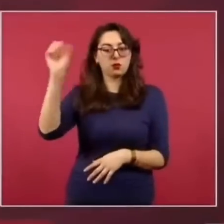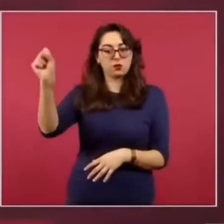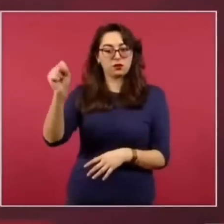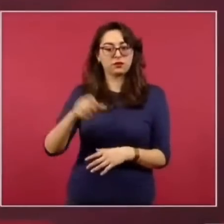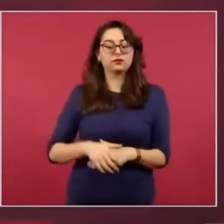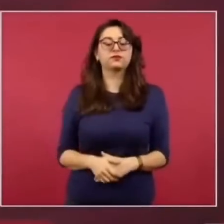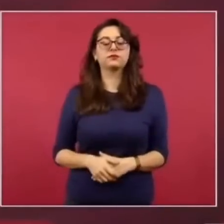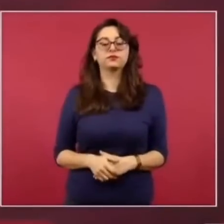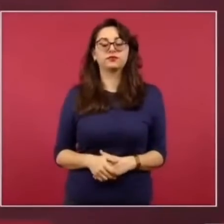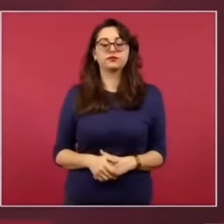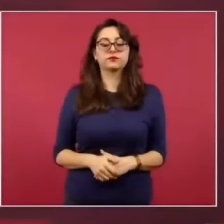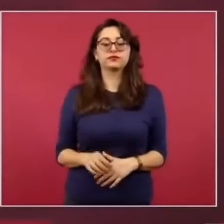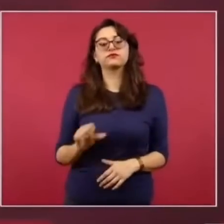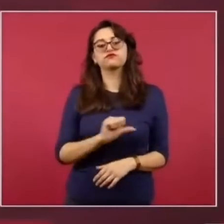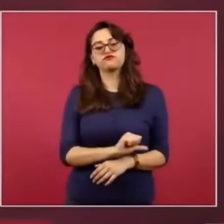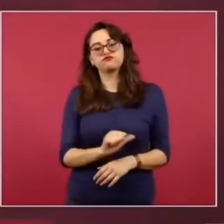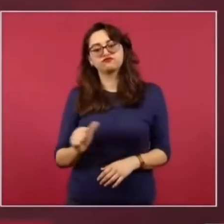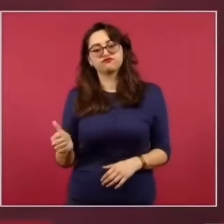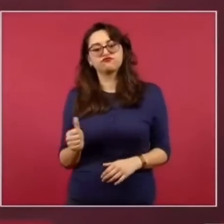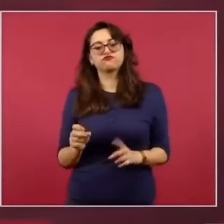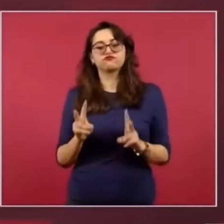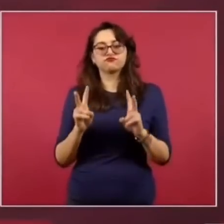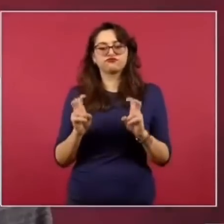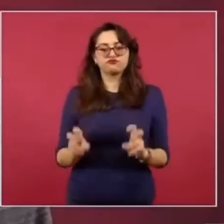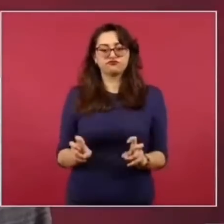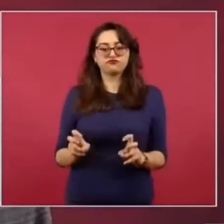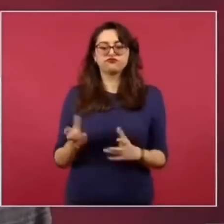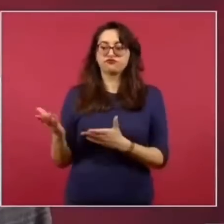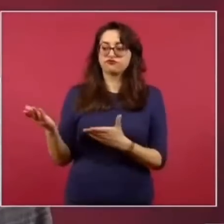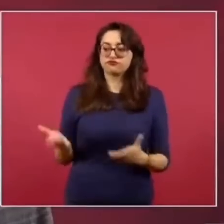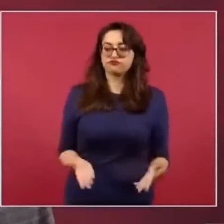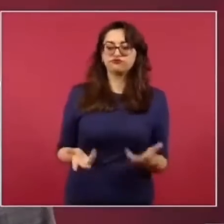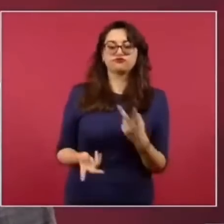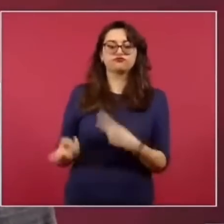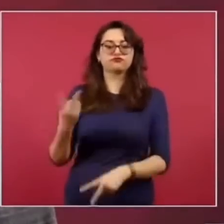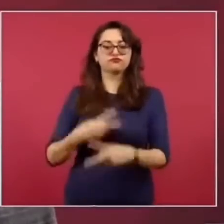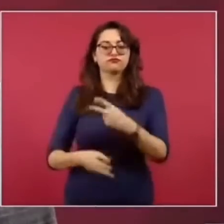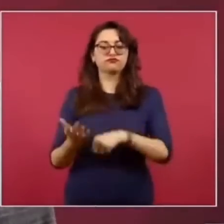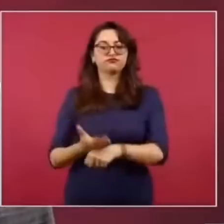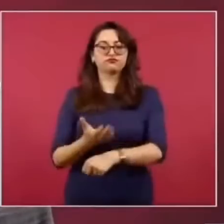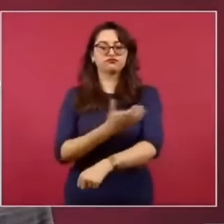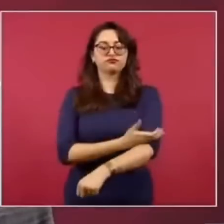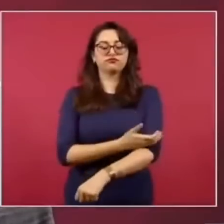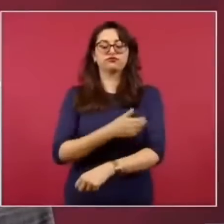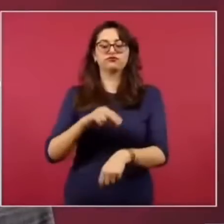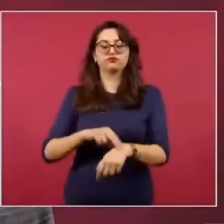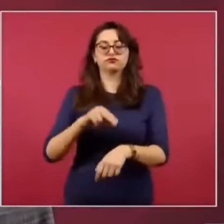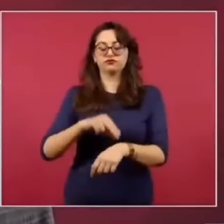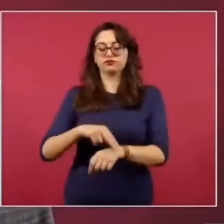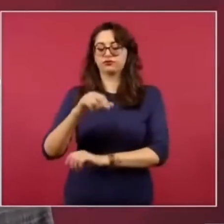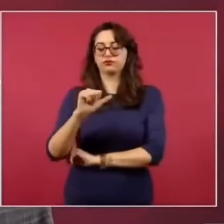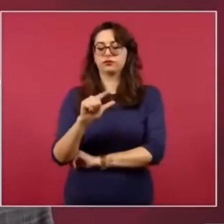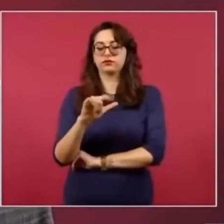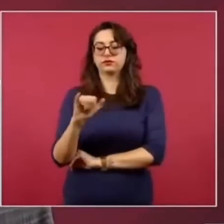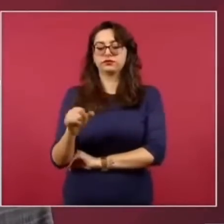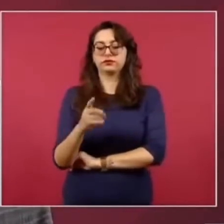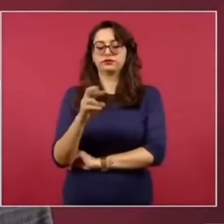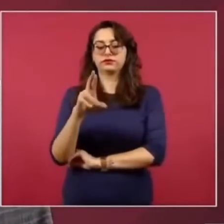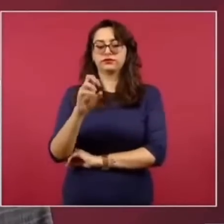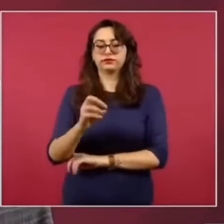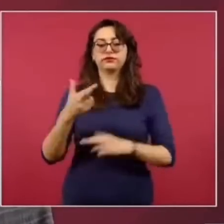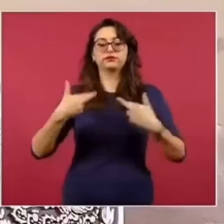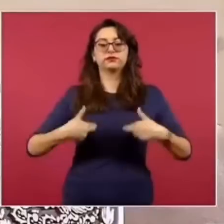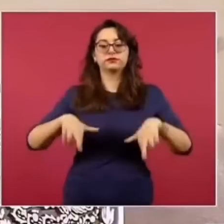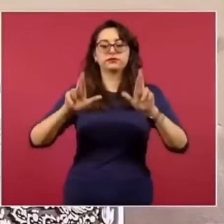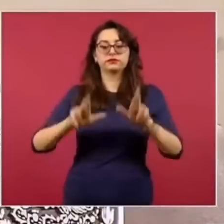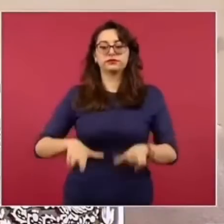por ser menos importante, el doctor Alejandro Esbarch Pérez, comisionado nacional de COFEPRIS, les informará